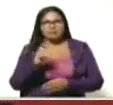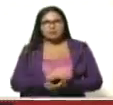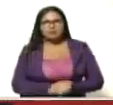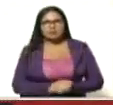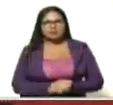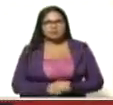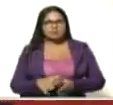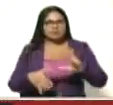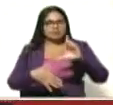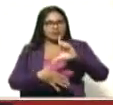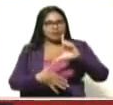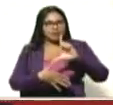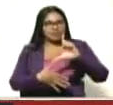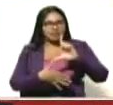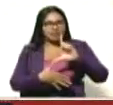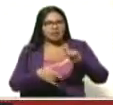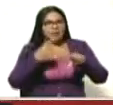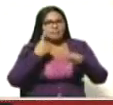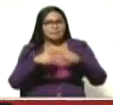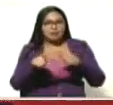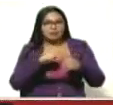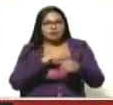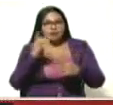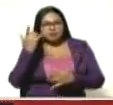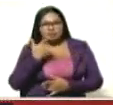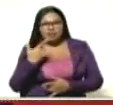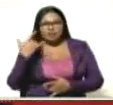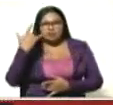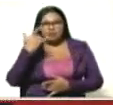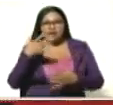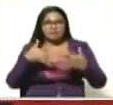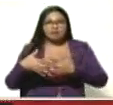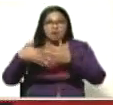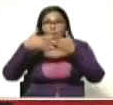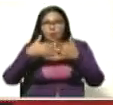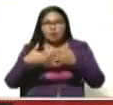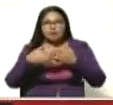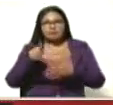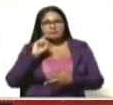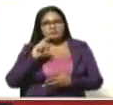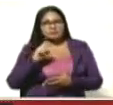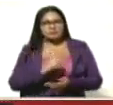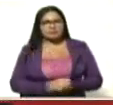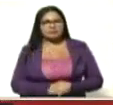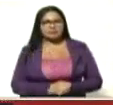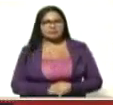América Latina. Sin embargo, estamos unidos por esa necesidad